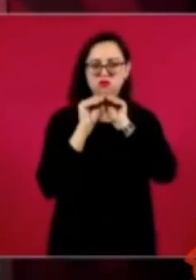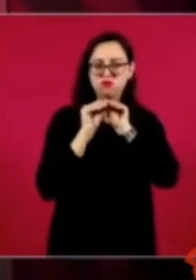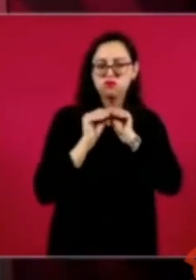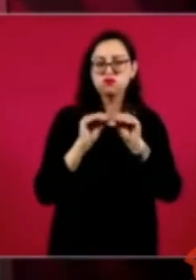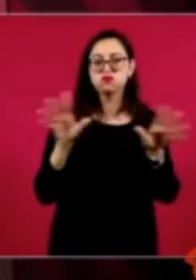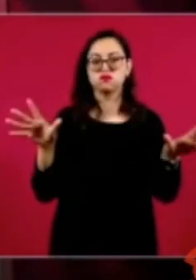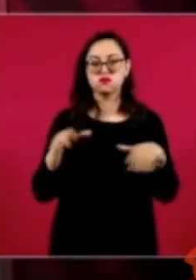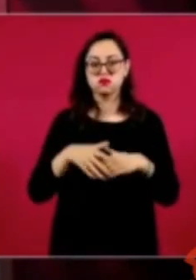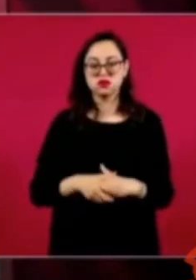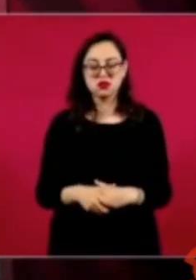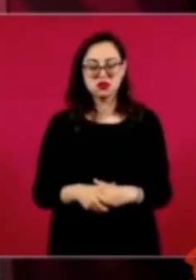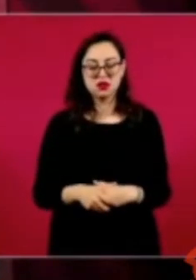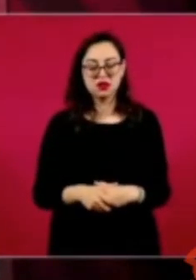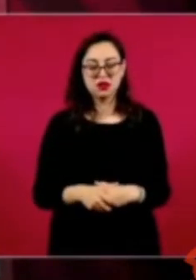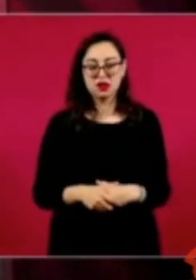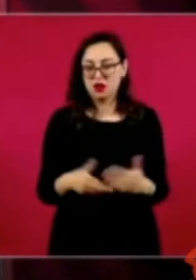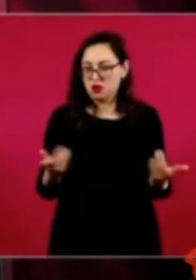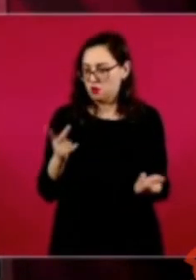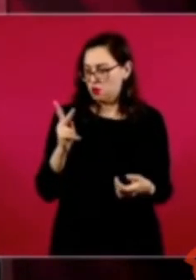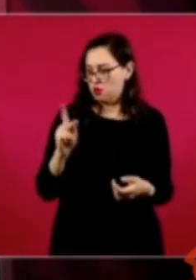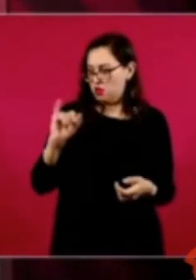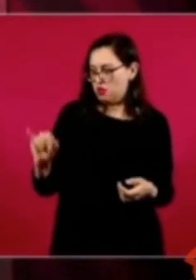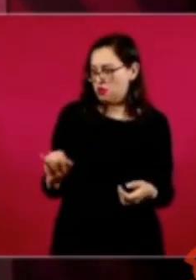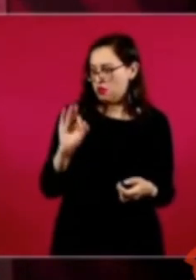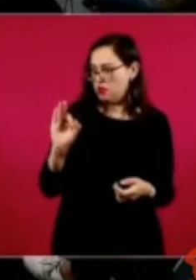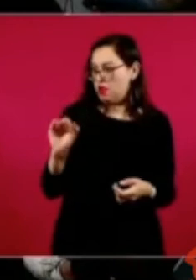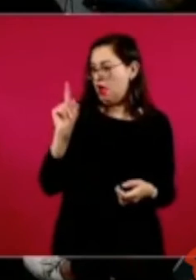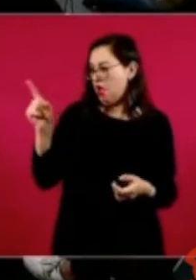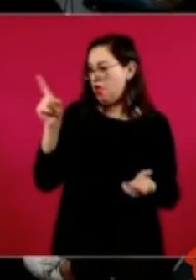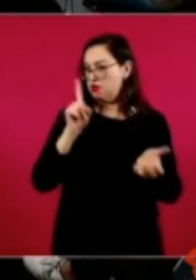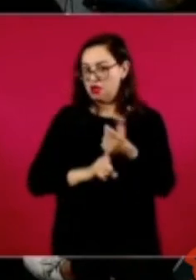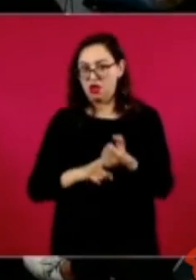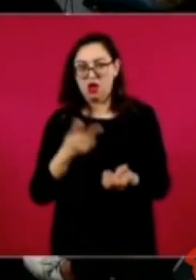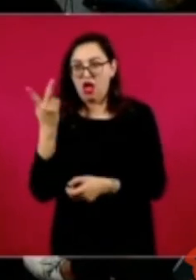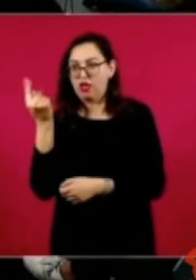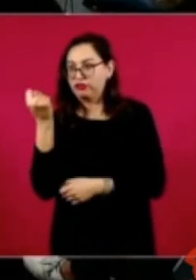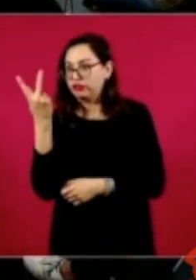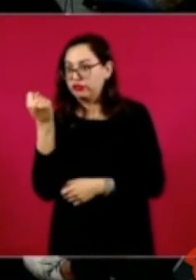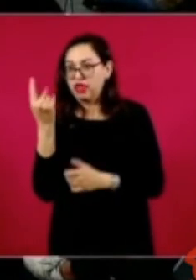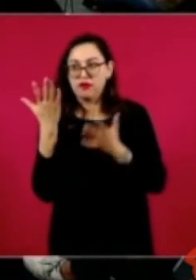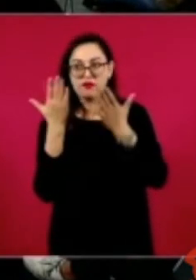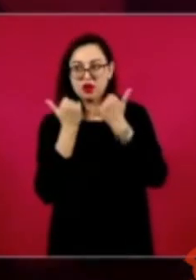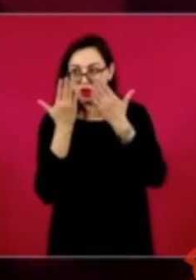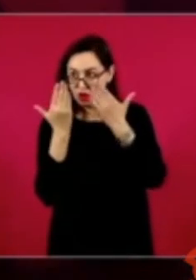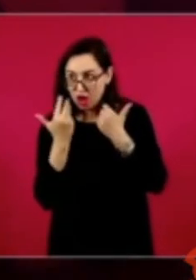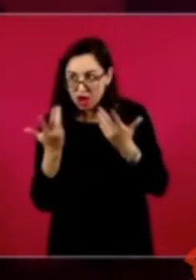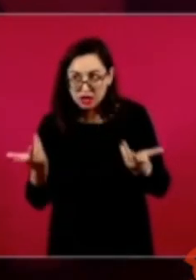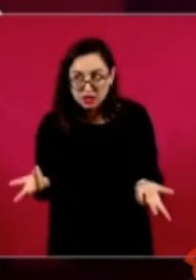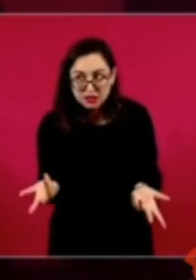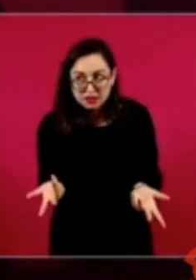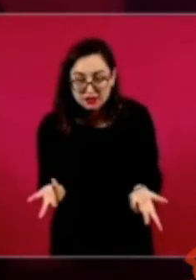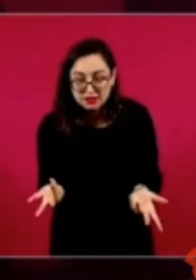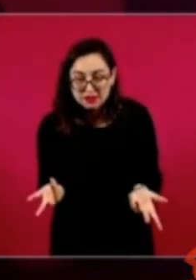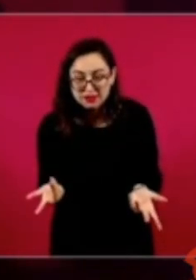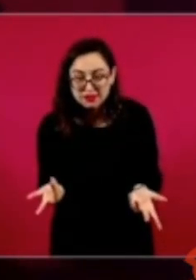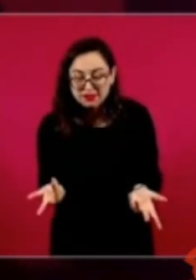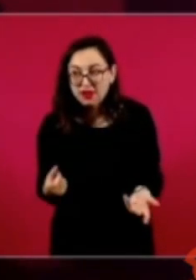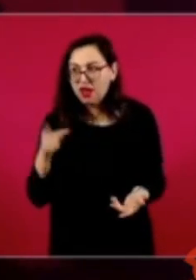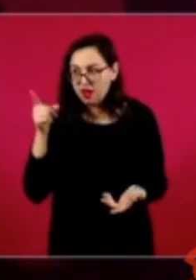medio de comunicación el Poder Judicial para que hablen todos los candidatos y se